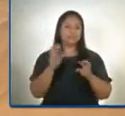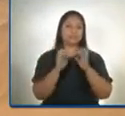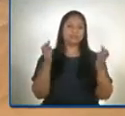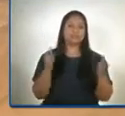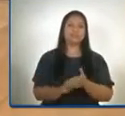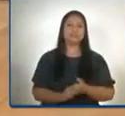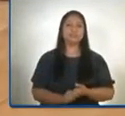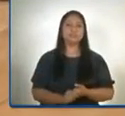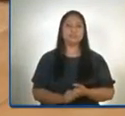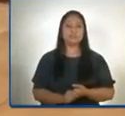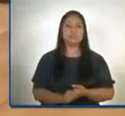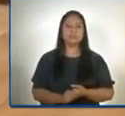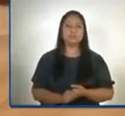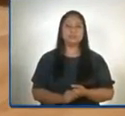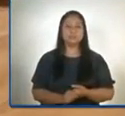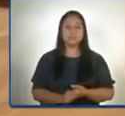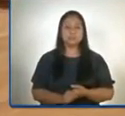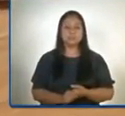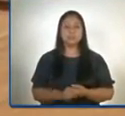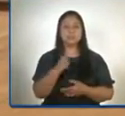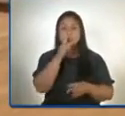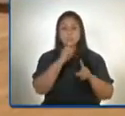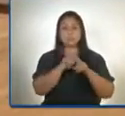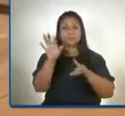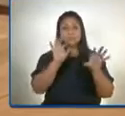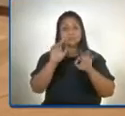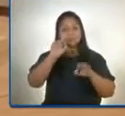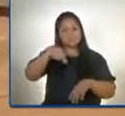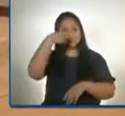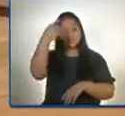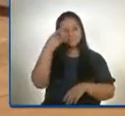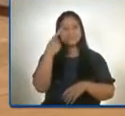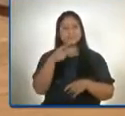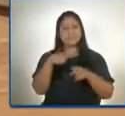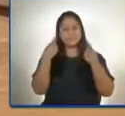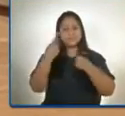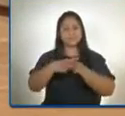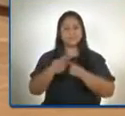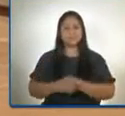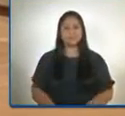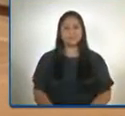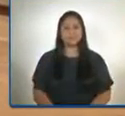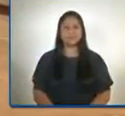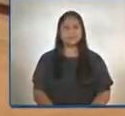prensa. Estamos invitándoles para una próxima oportunidad. Buenas tardes.